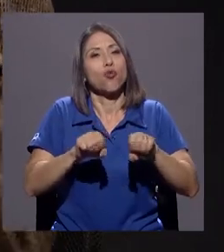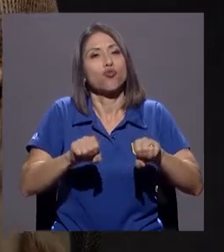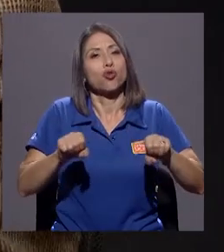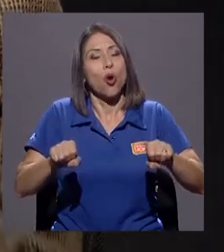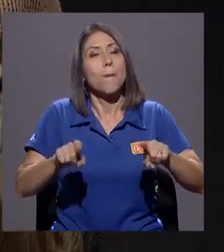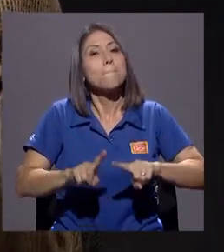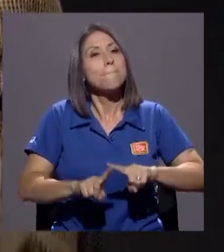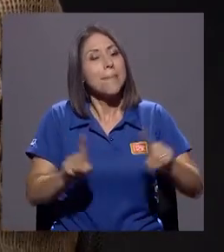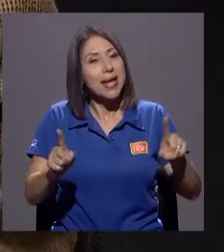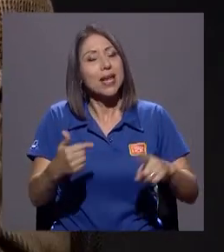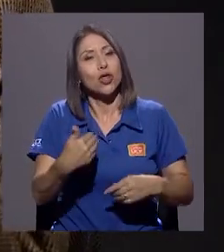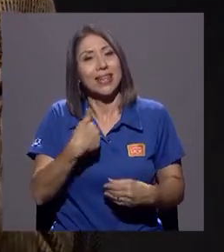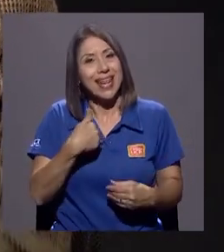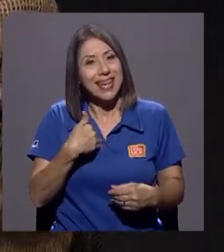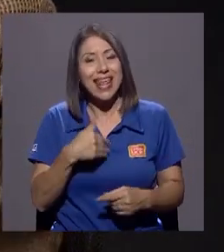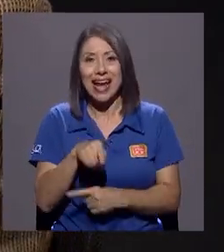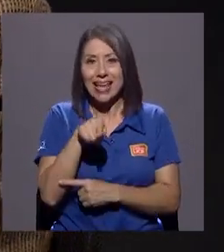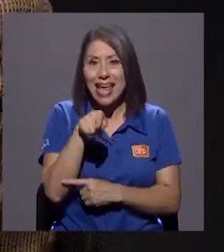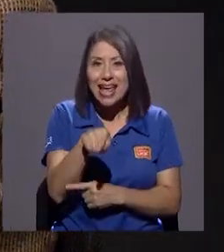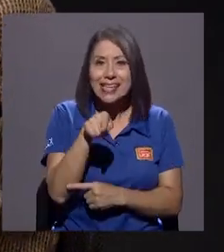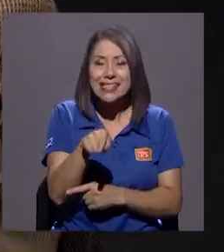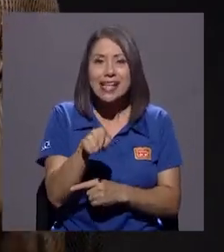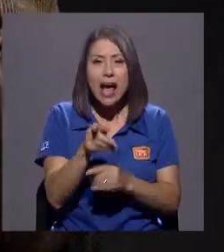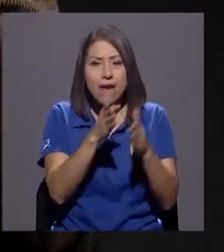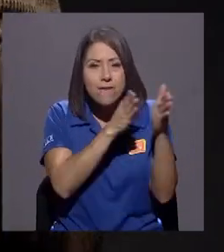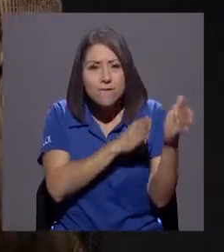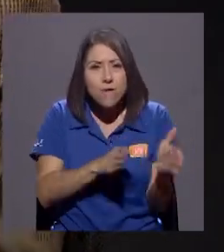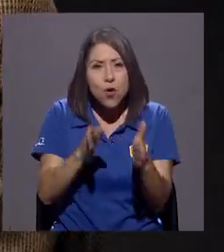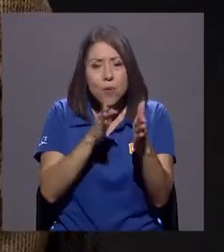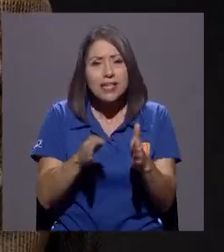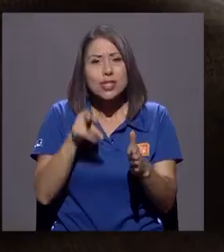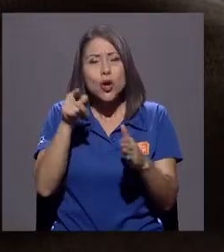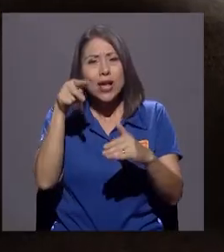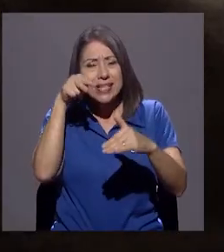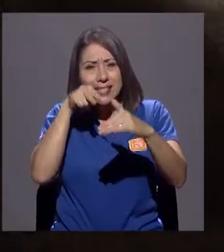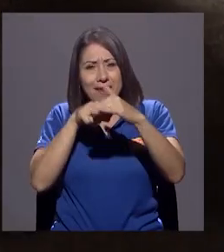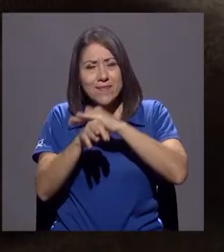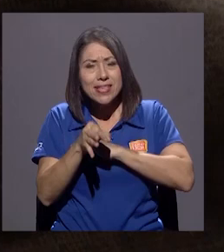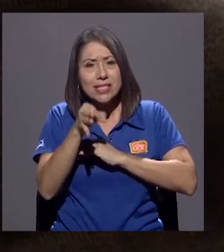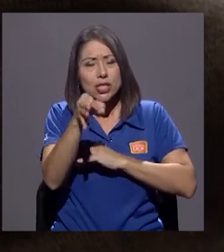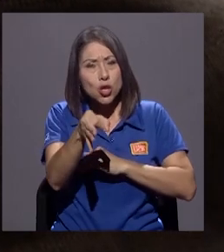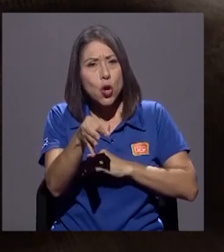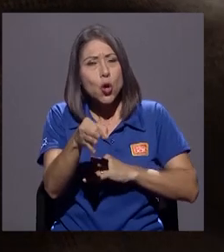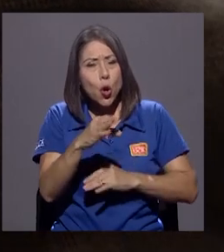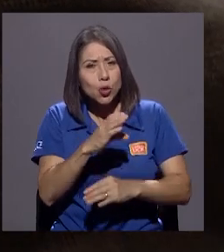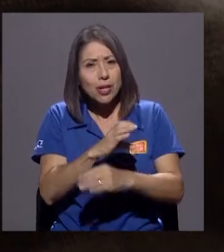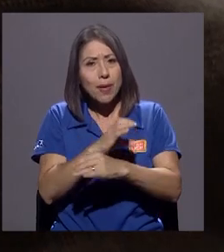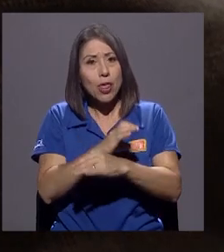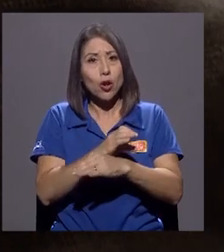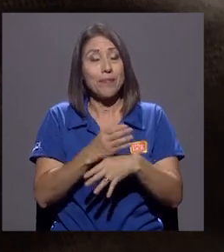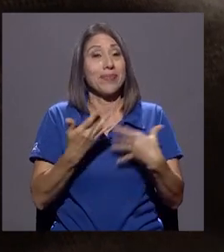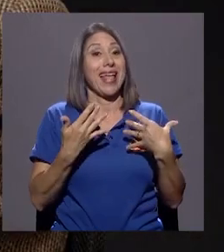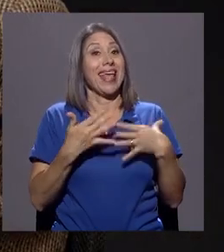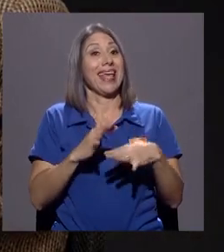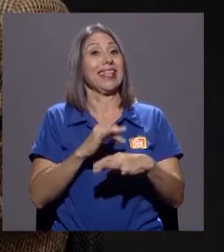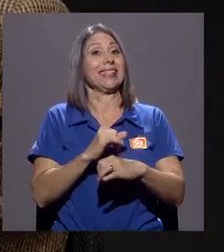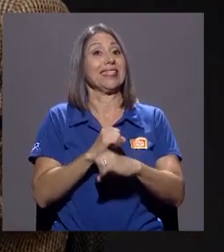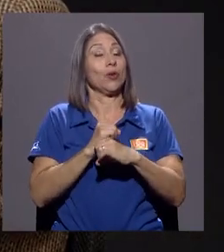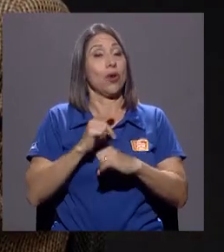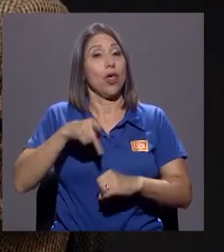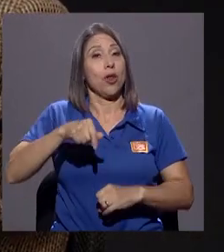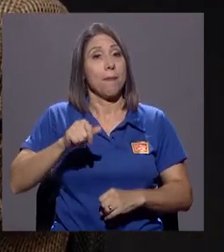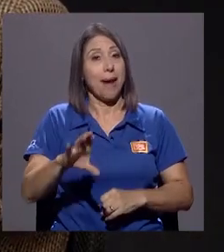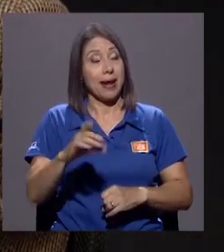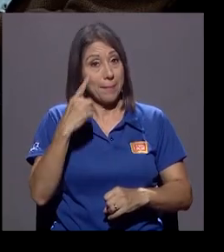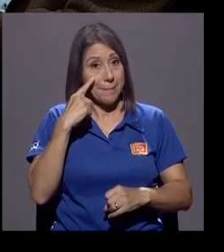tenían esa formación y esa esa visión está desfigurada es la visión conservadora está desfigurada al pac porque vea que